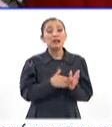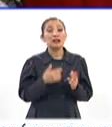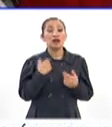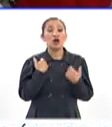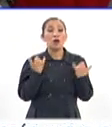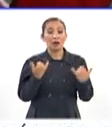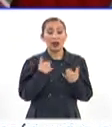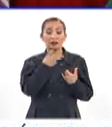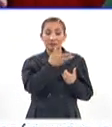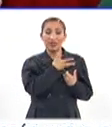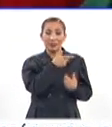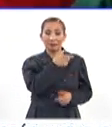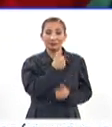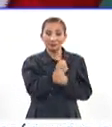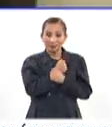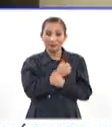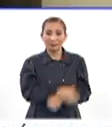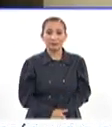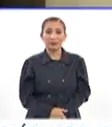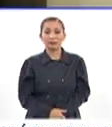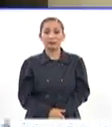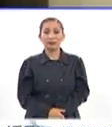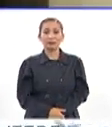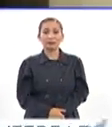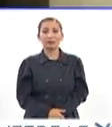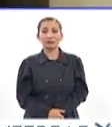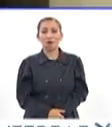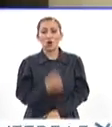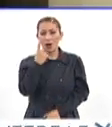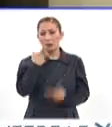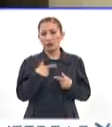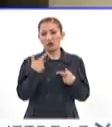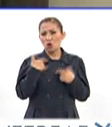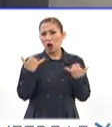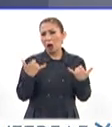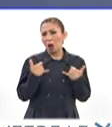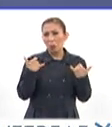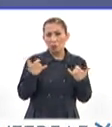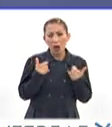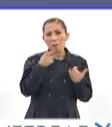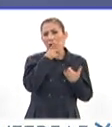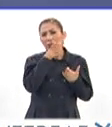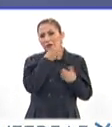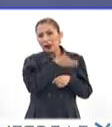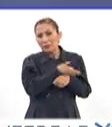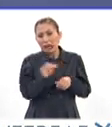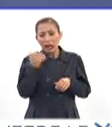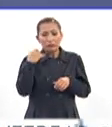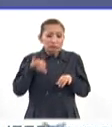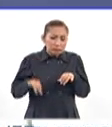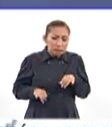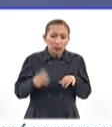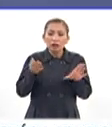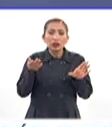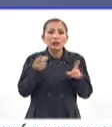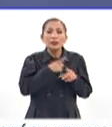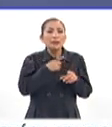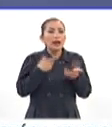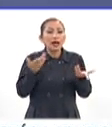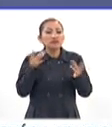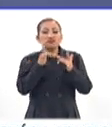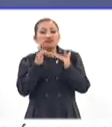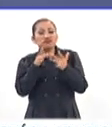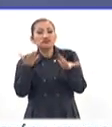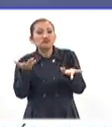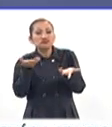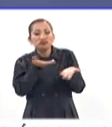chicos que lo tienen. Claro. Si una persona, un joven, un padre de familia está interesado, ¿qué es lo que tiene que hacer